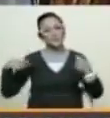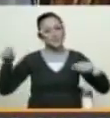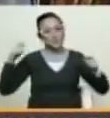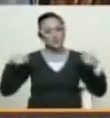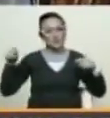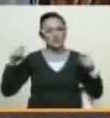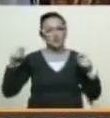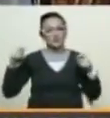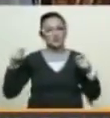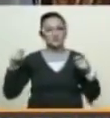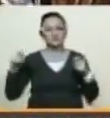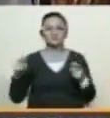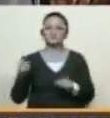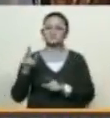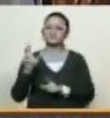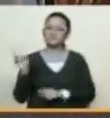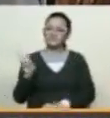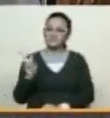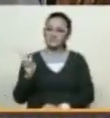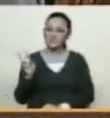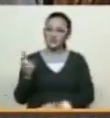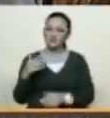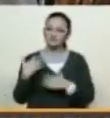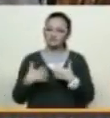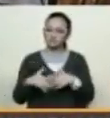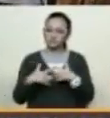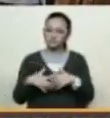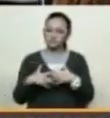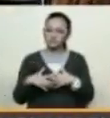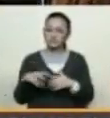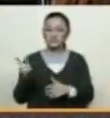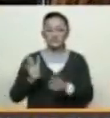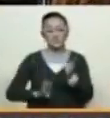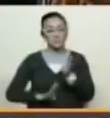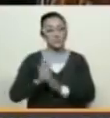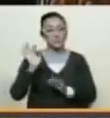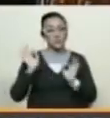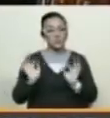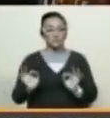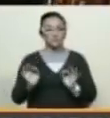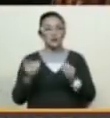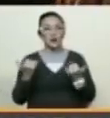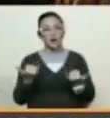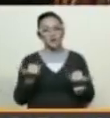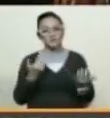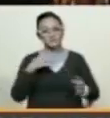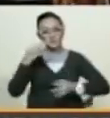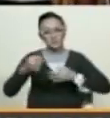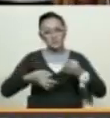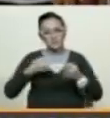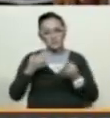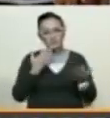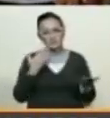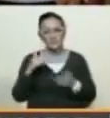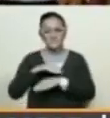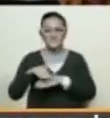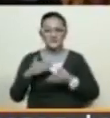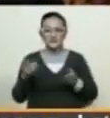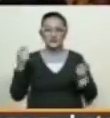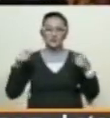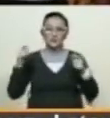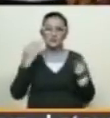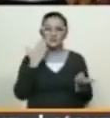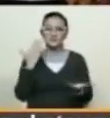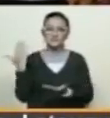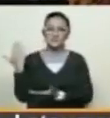Venezuela productiva, una Venezuela potencia. Así que le dejo la palabra a nuestra querida ministra de Turismo,